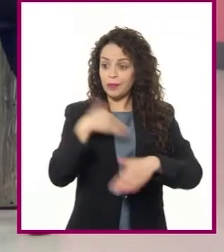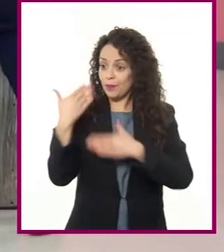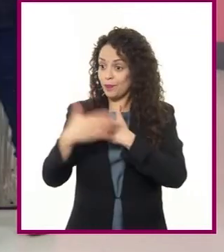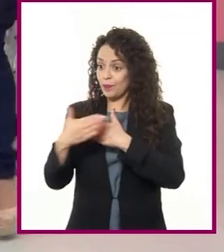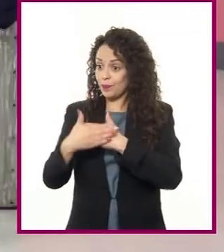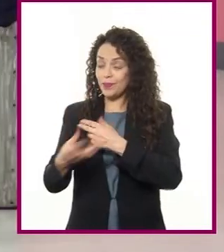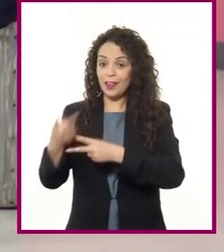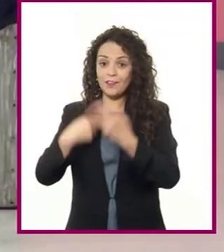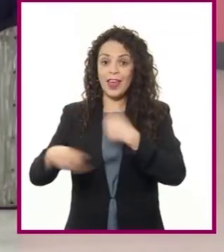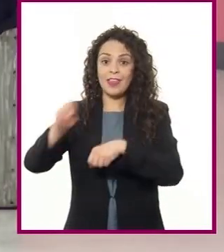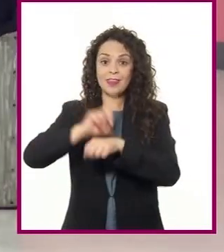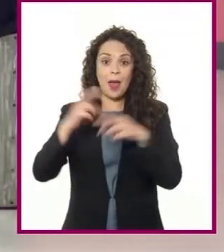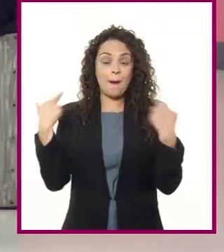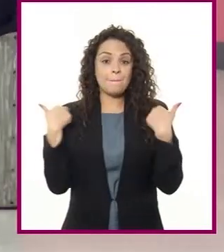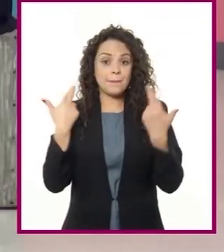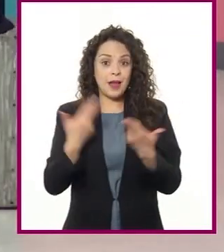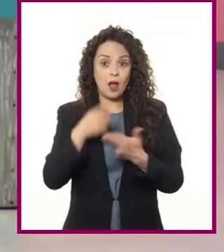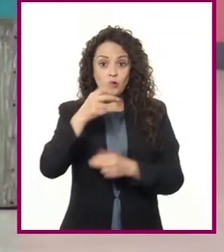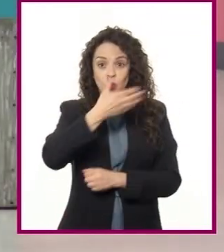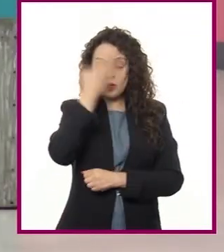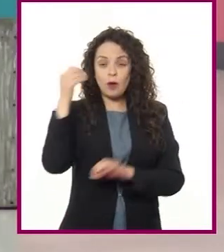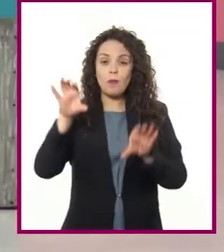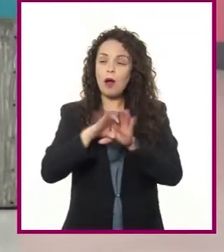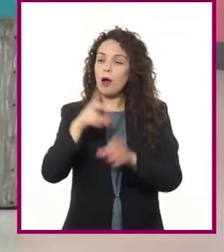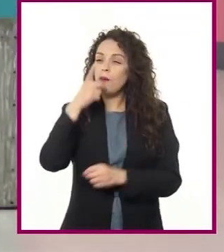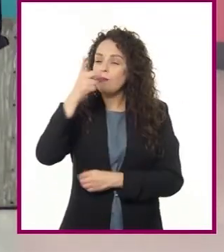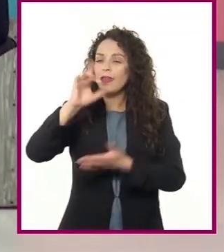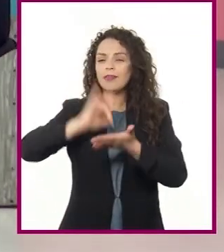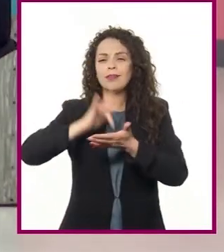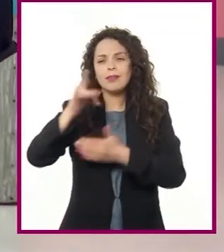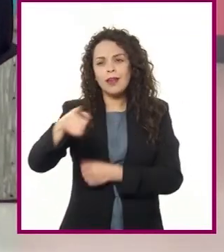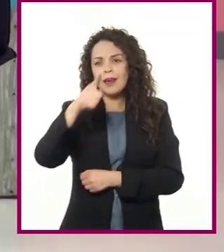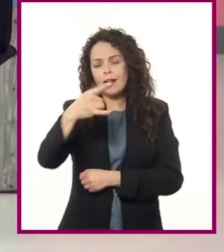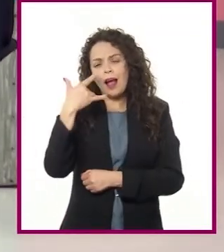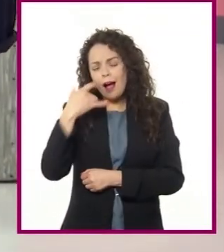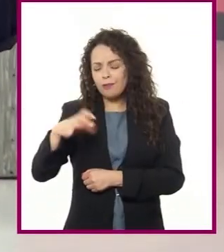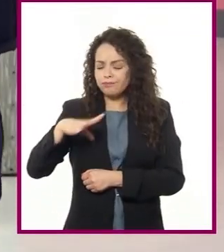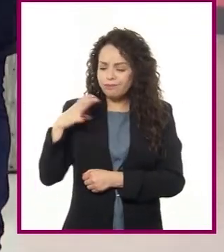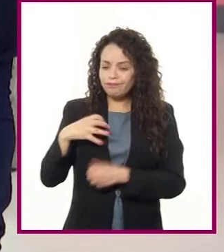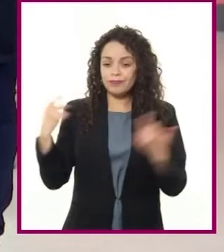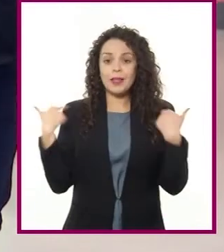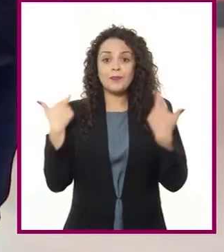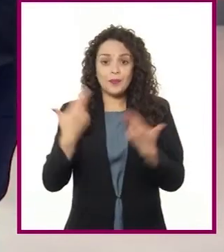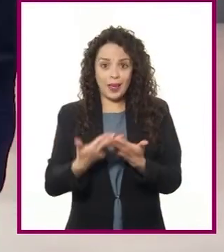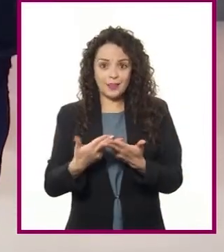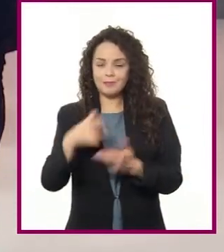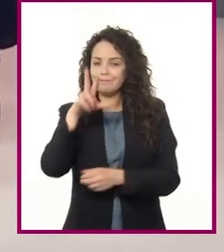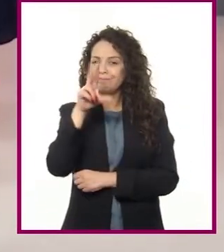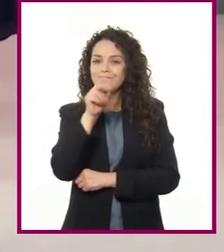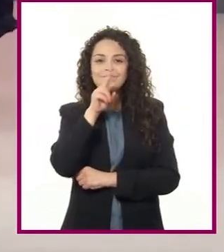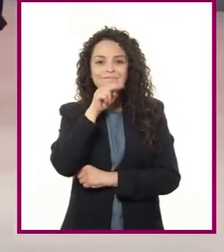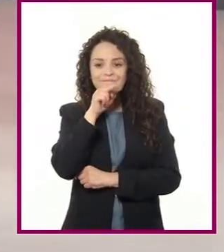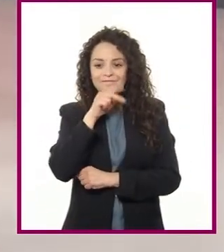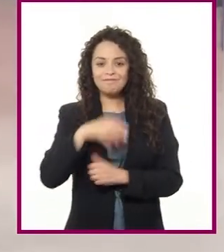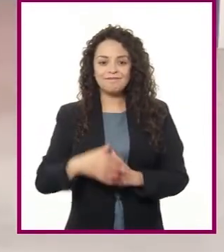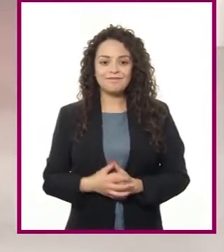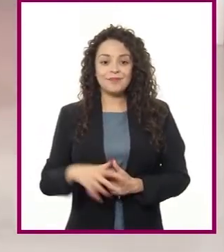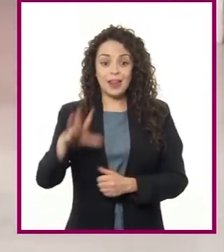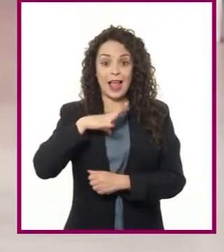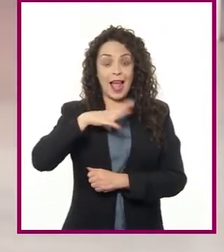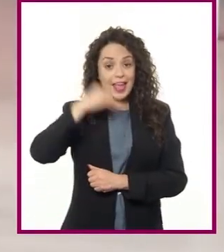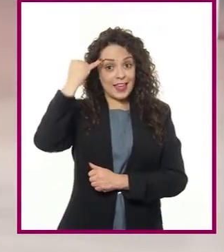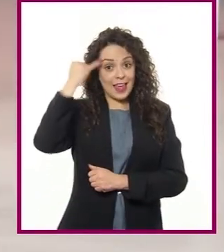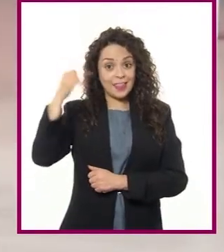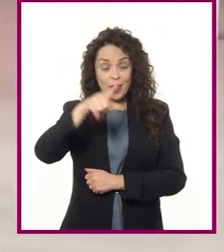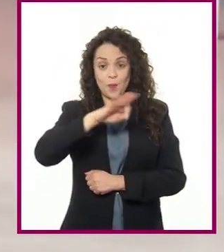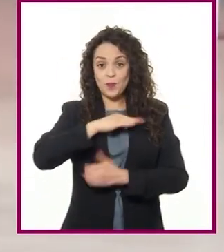no saben cómo demostrarle su gratitud por tanto esfuerzo a sus profesoras o profesores, no se preocupen. Tenemos una idea que